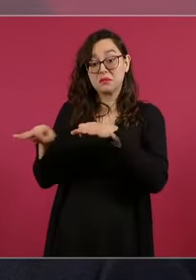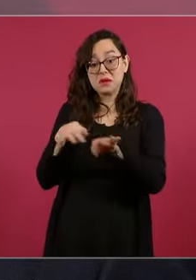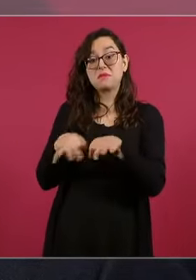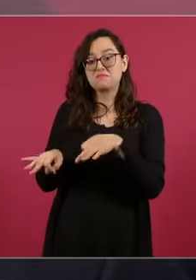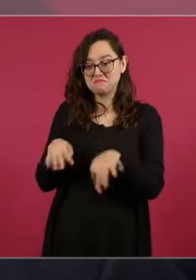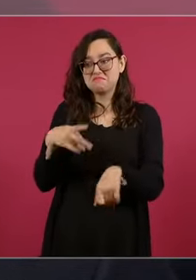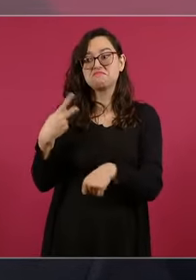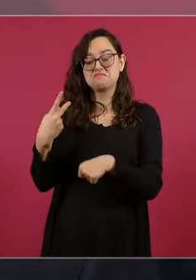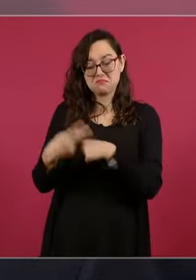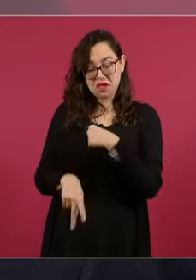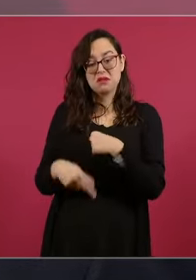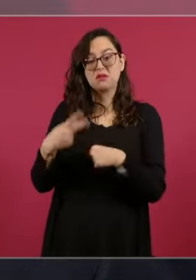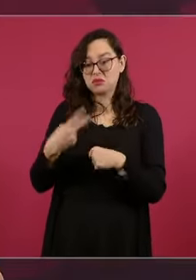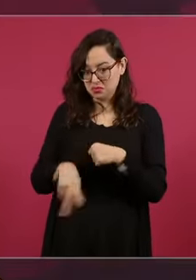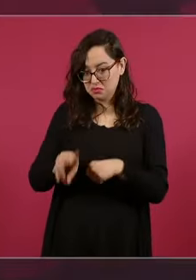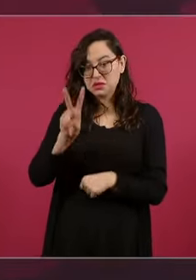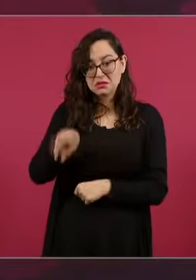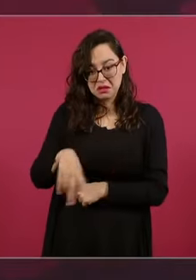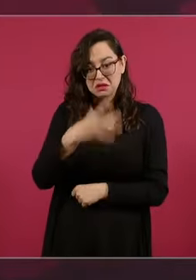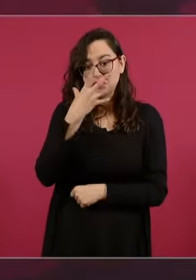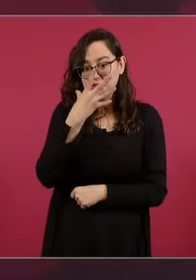las Fuerzas Armadas,